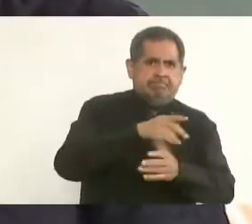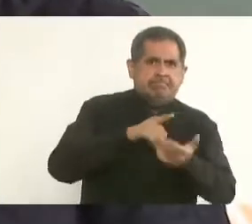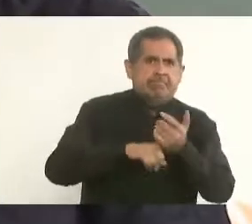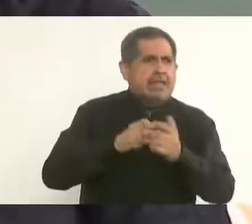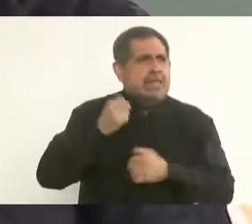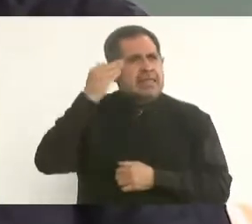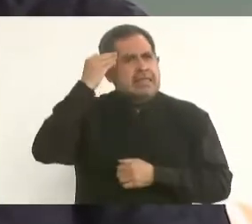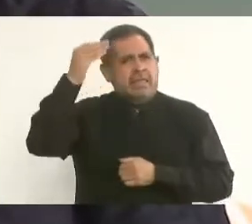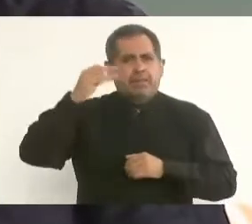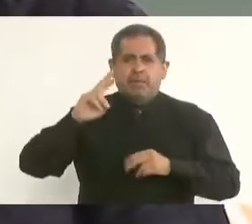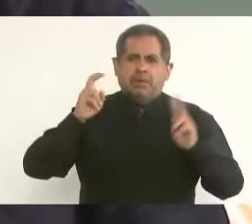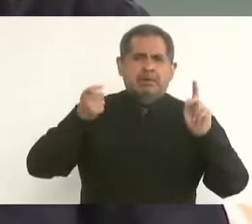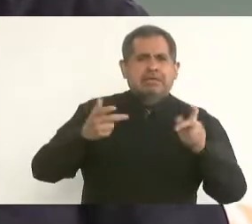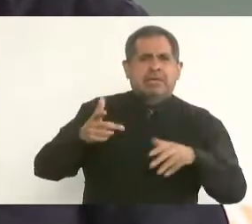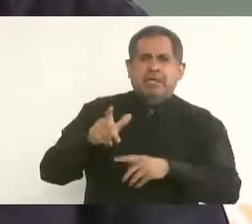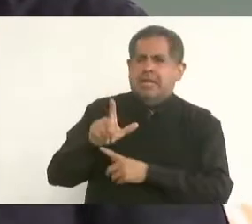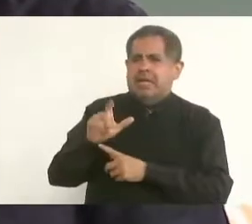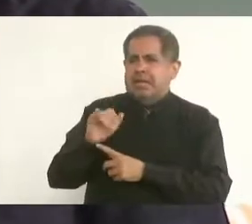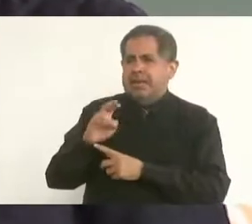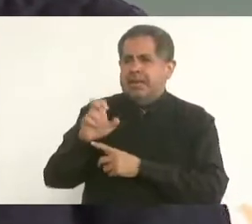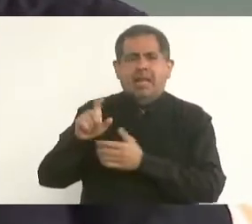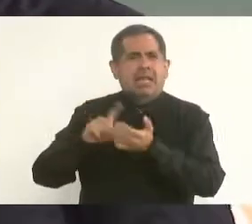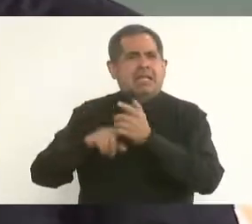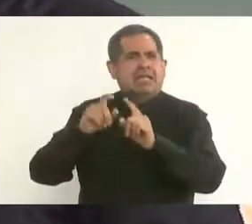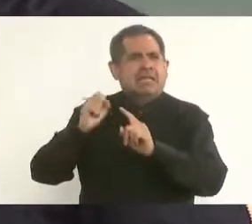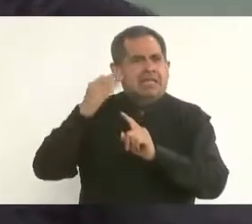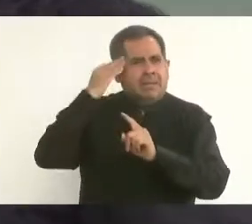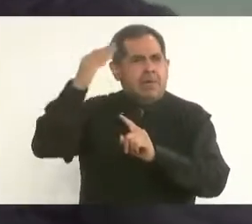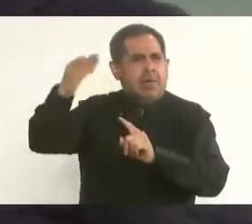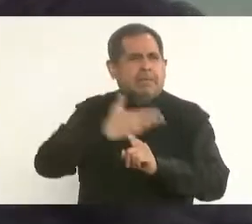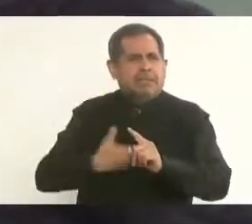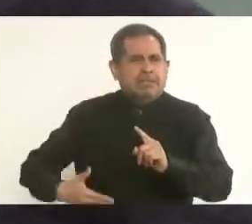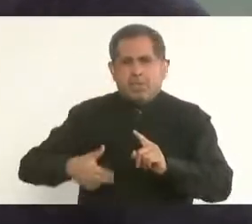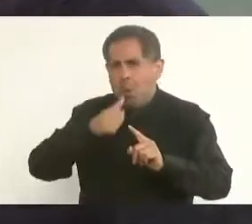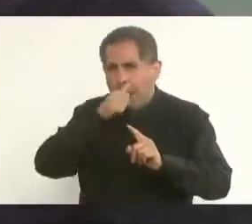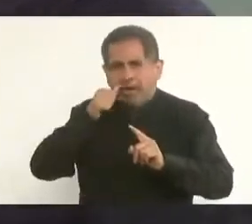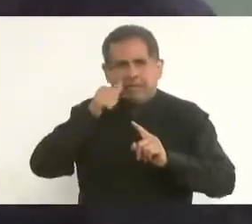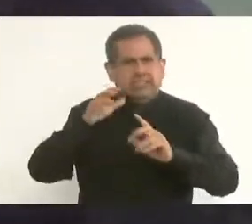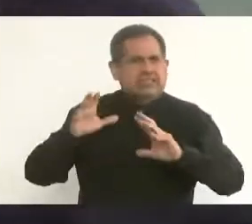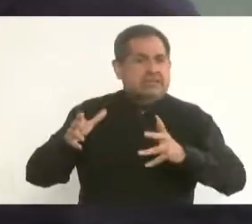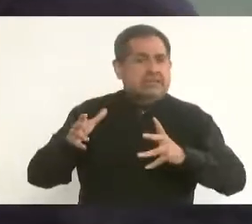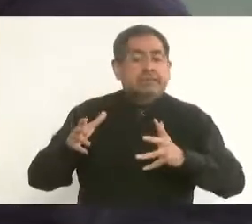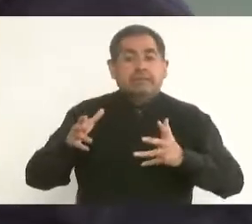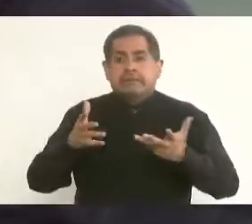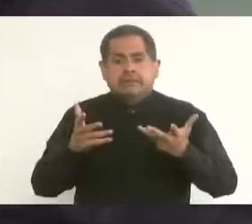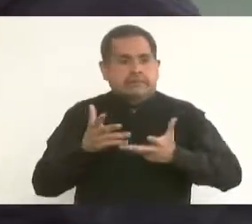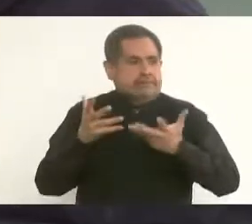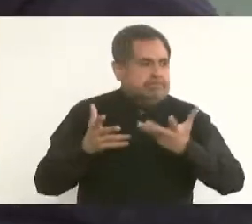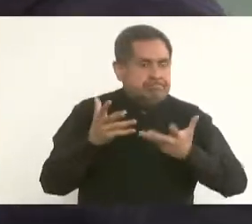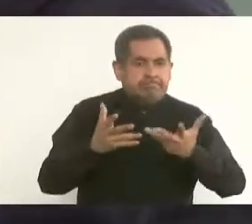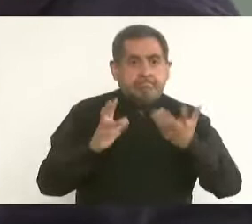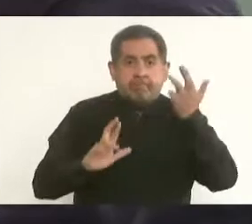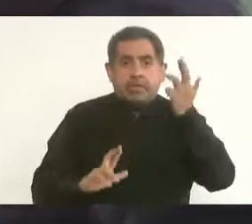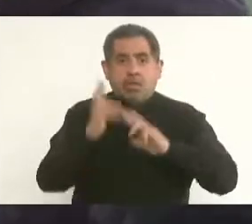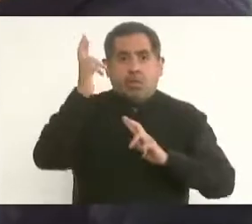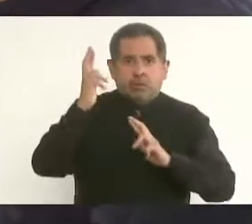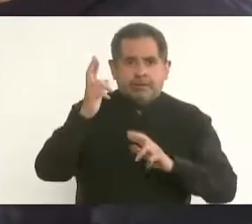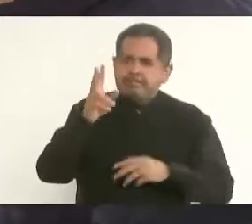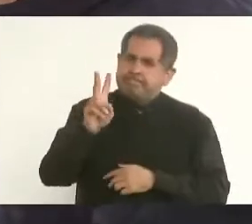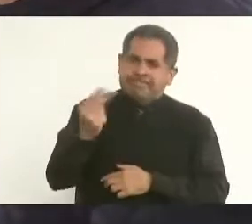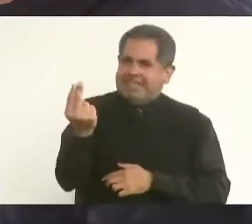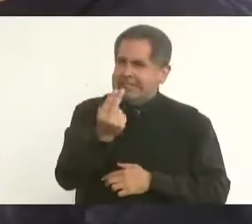los liberales, del presidente Juárez, y con la revolución se necesitaba